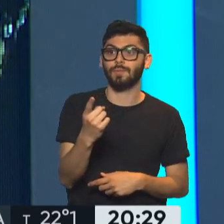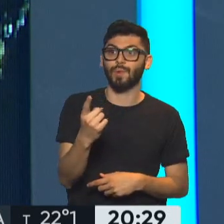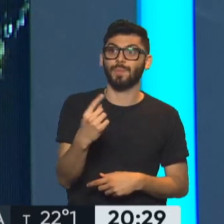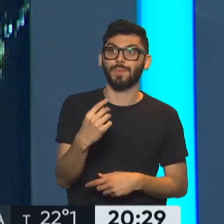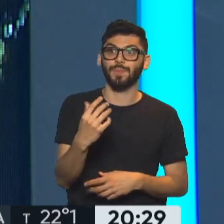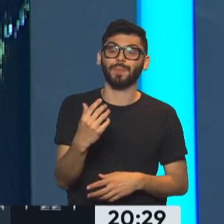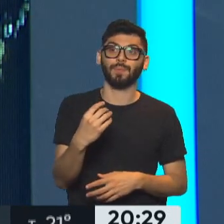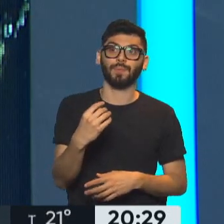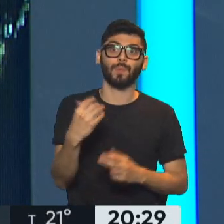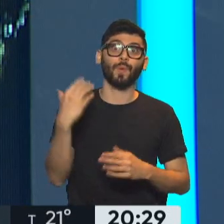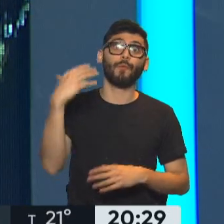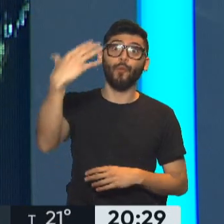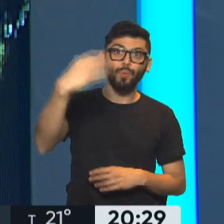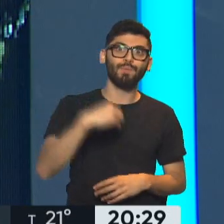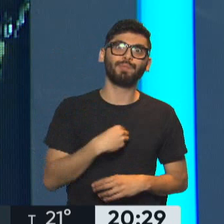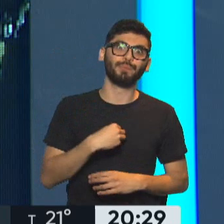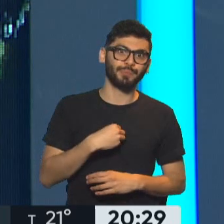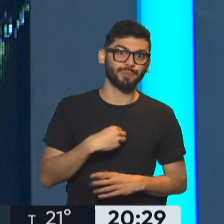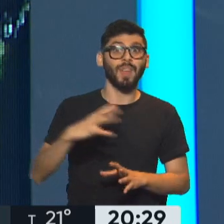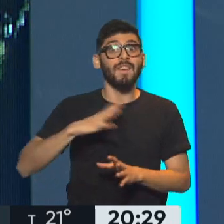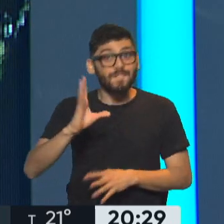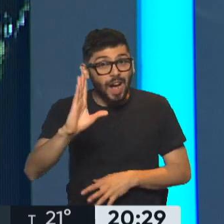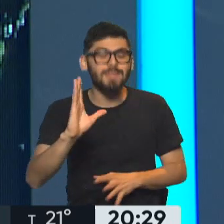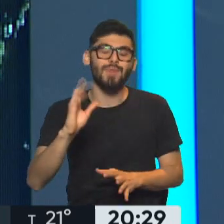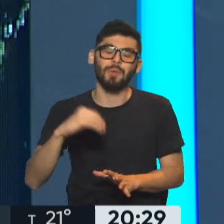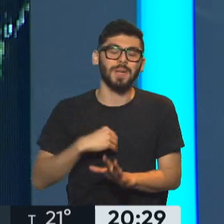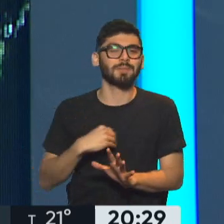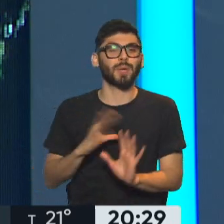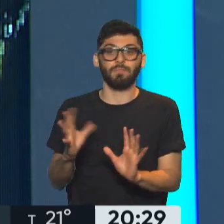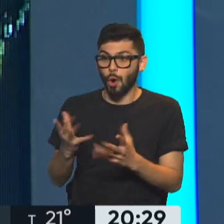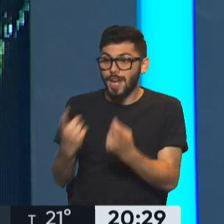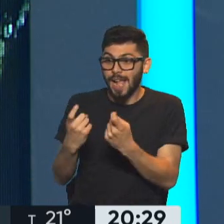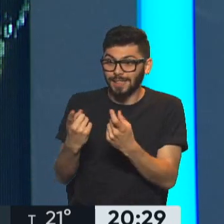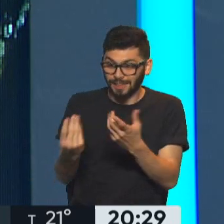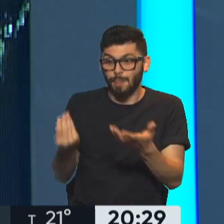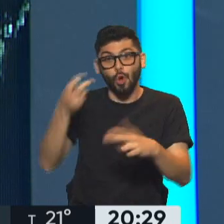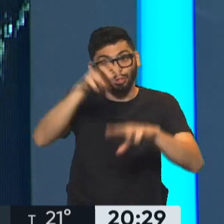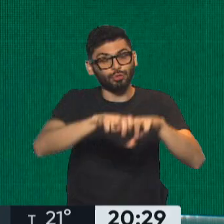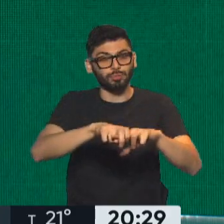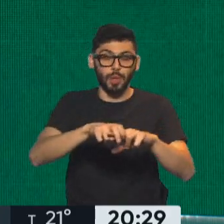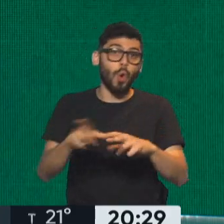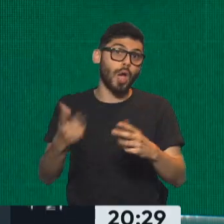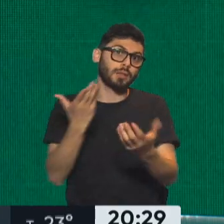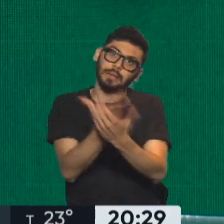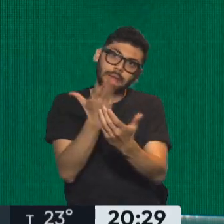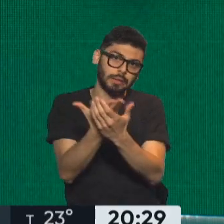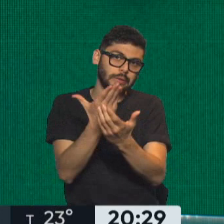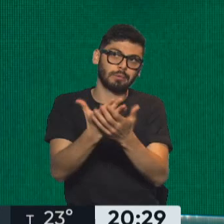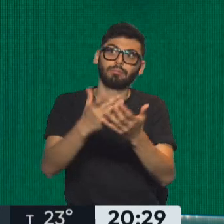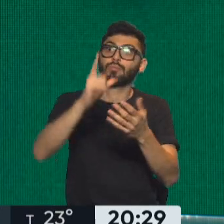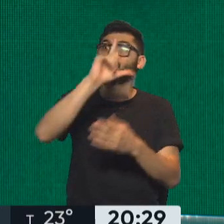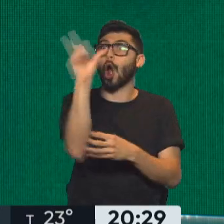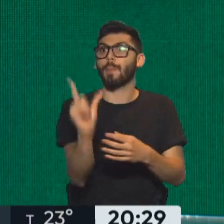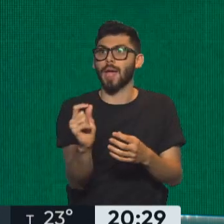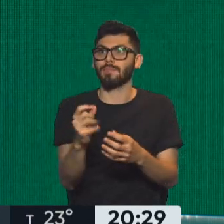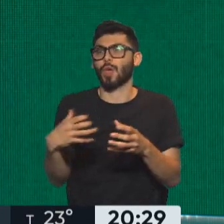verdad, pero falta, sí, falta, claro. las necesitamos legislando. Bueno, están pidiendo lugar en todo el país, digo, ya me voy de lo que